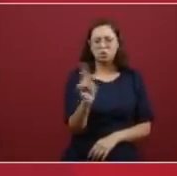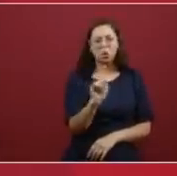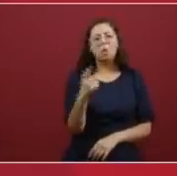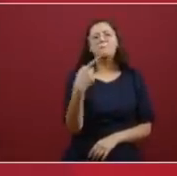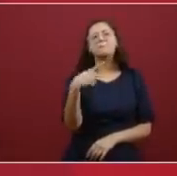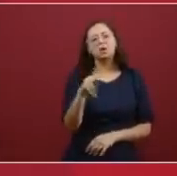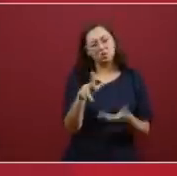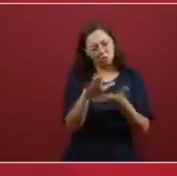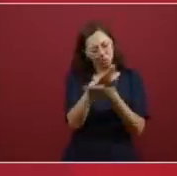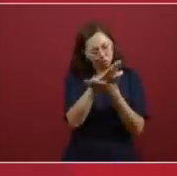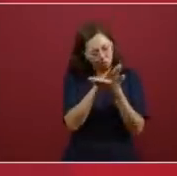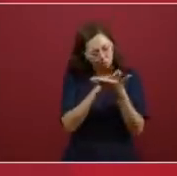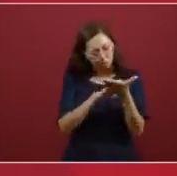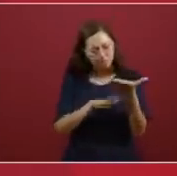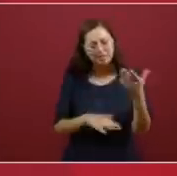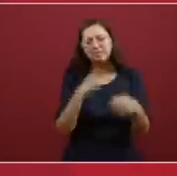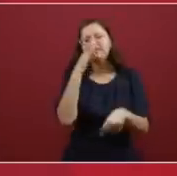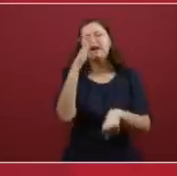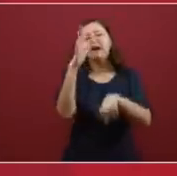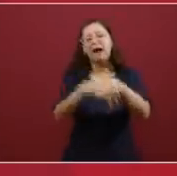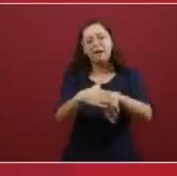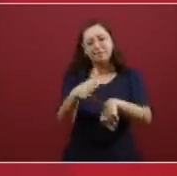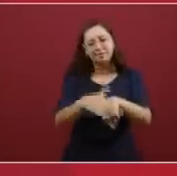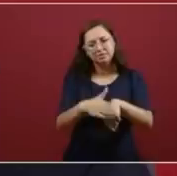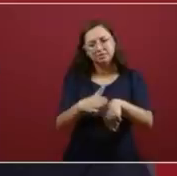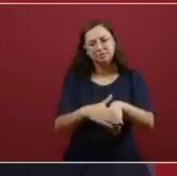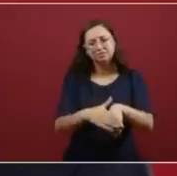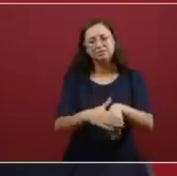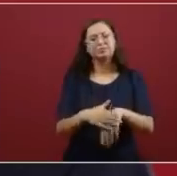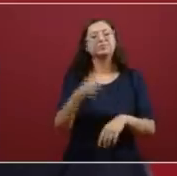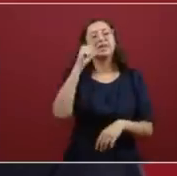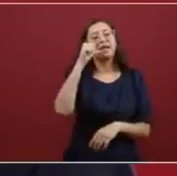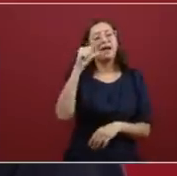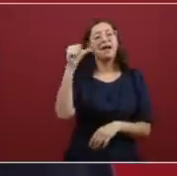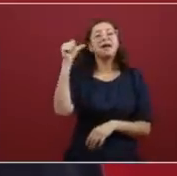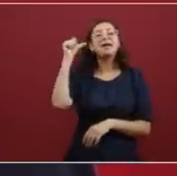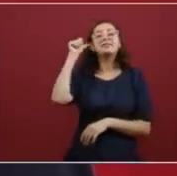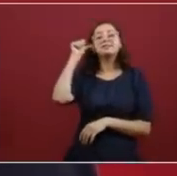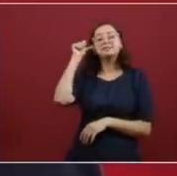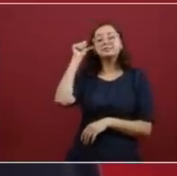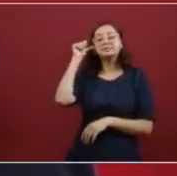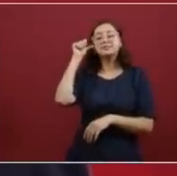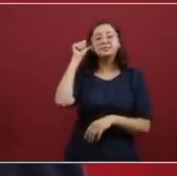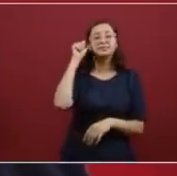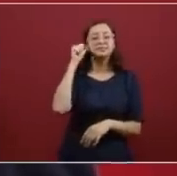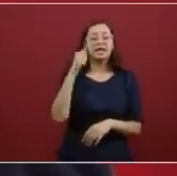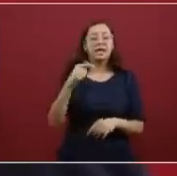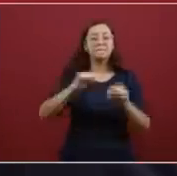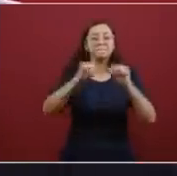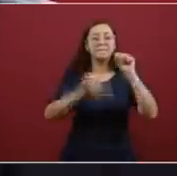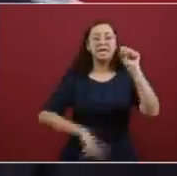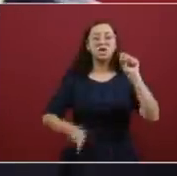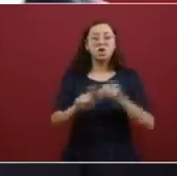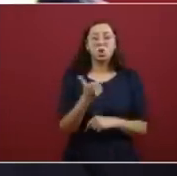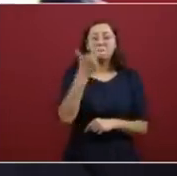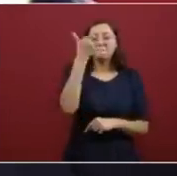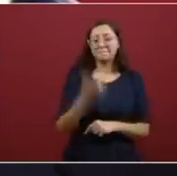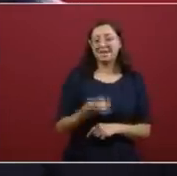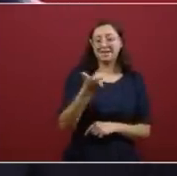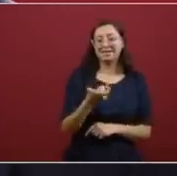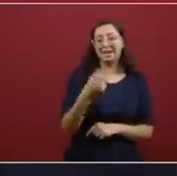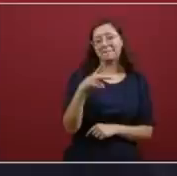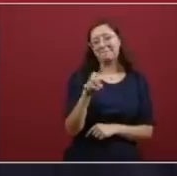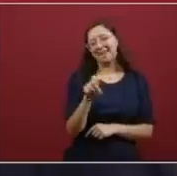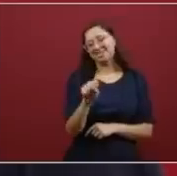Pobremente, les informo, ayer el peso mexicano